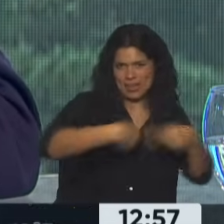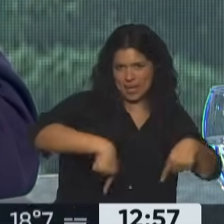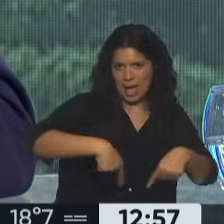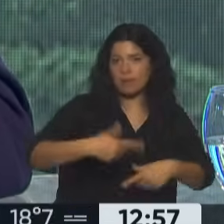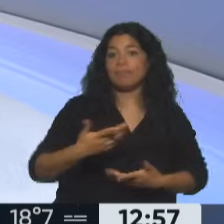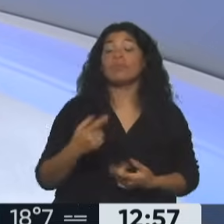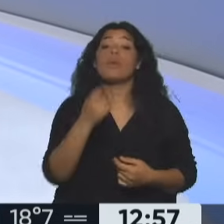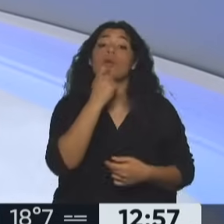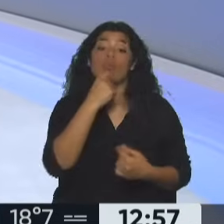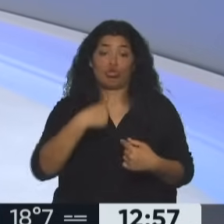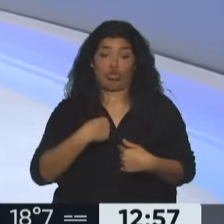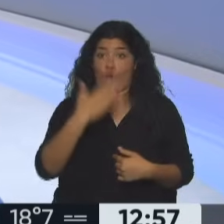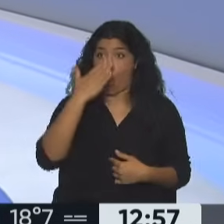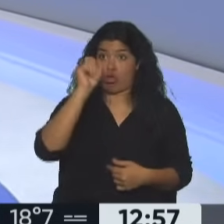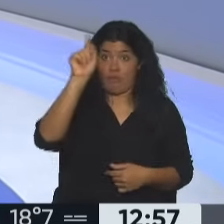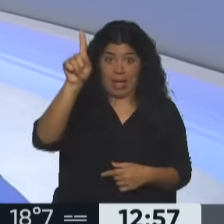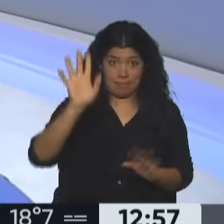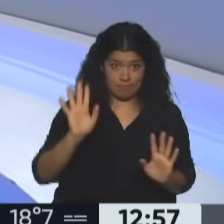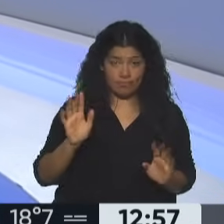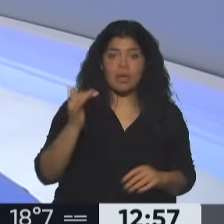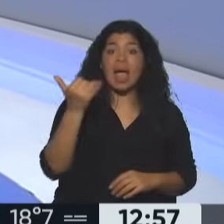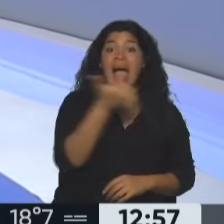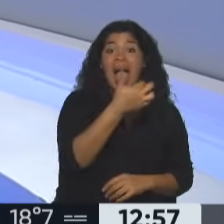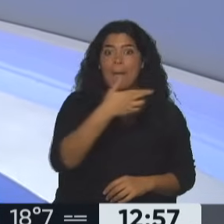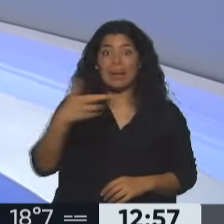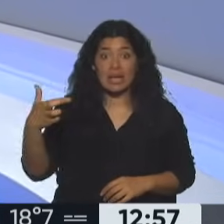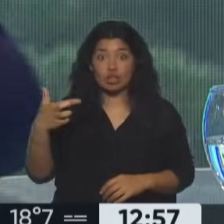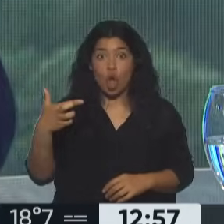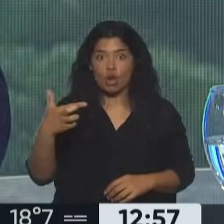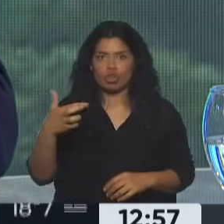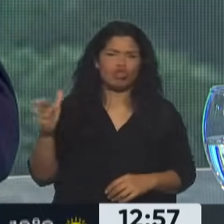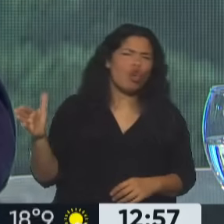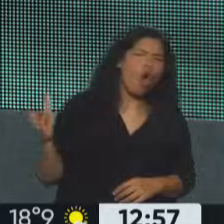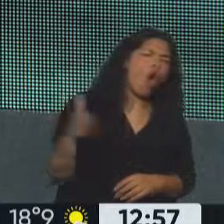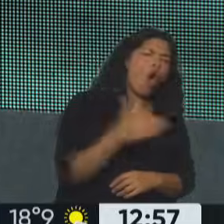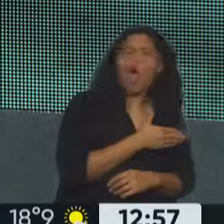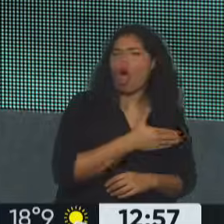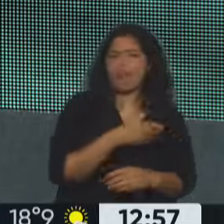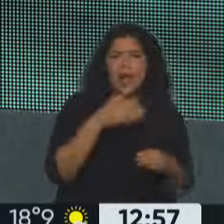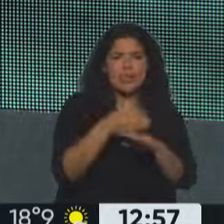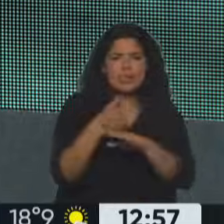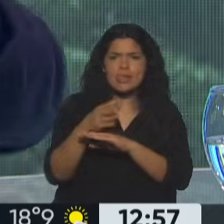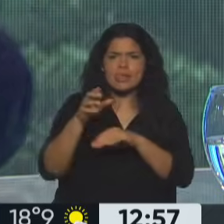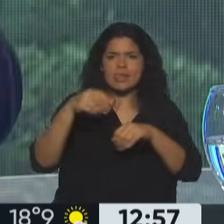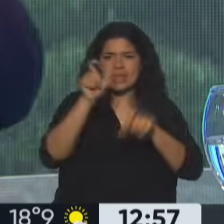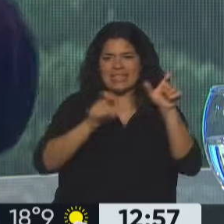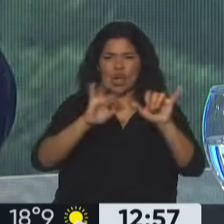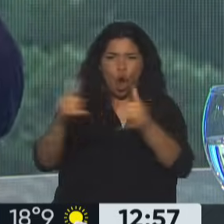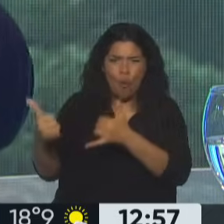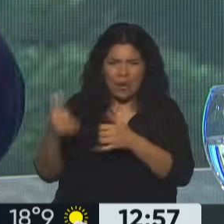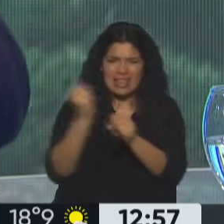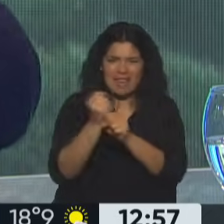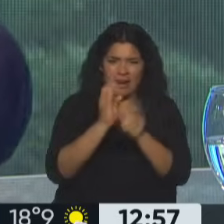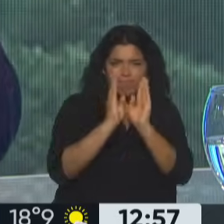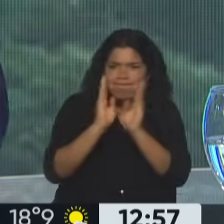los chicos trabajan con todas las aplicaciones más los grupos de WhatsApp claro entonces agarran viaje de todos lados entrando también estos mensajes y ahí entra